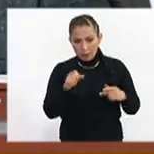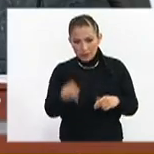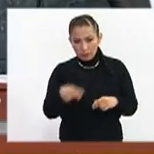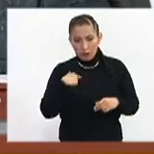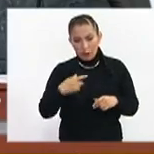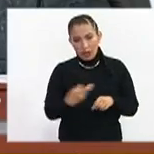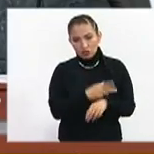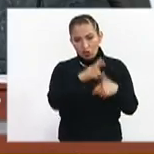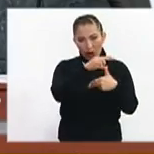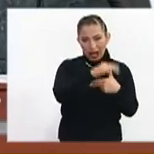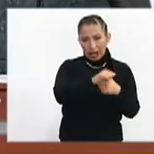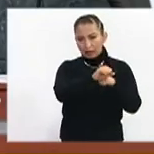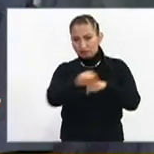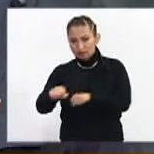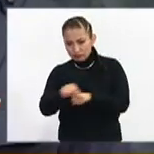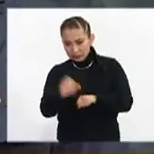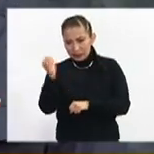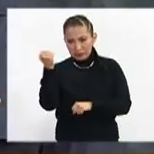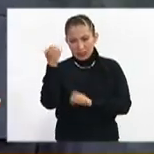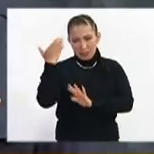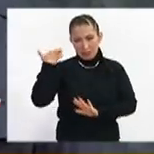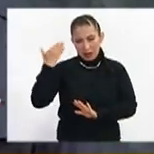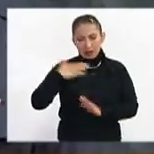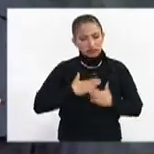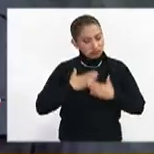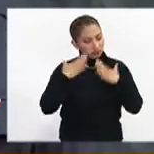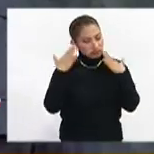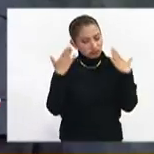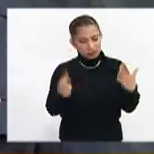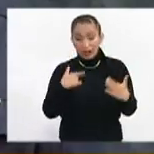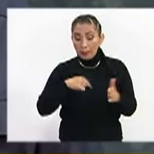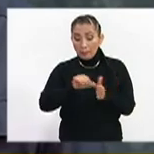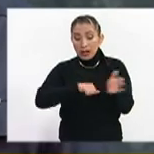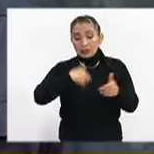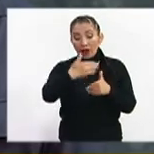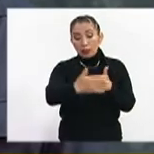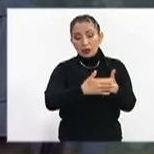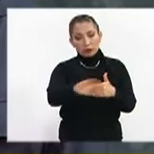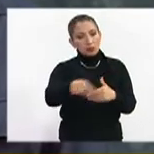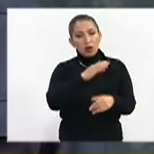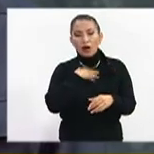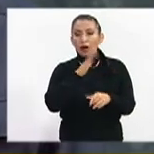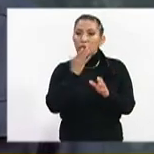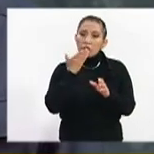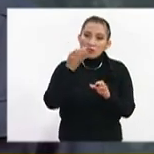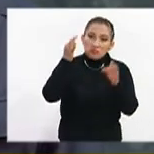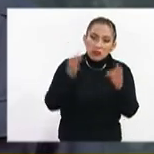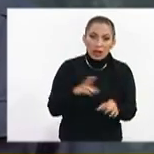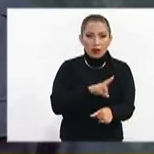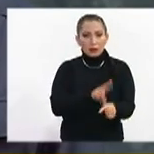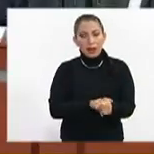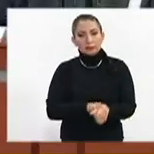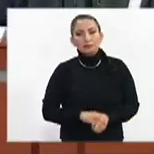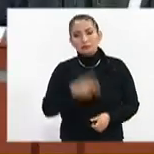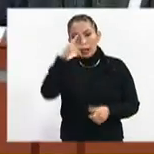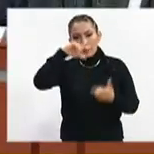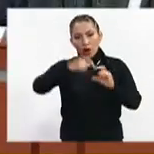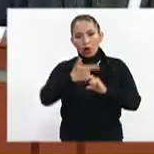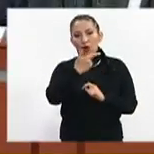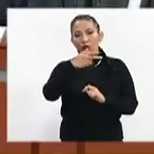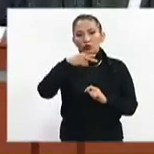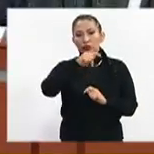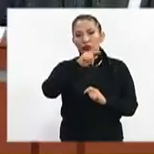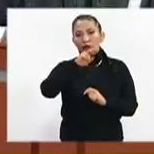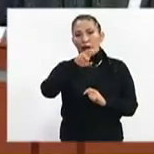estos fenómenos naturales de septiembre y confió que en solo unos meses todo esté en condiciones de normalidad. Para México al